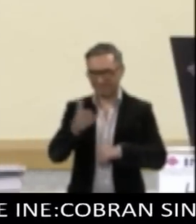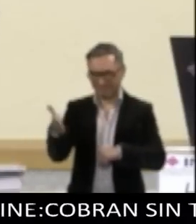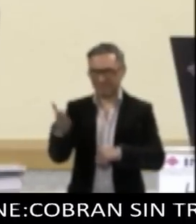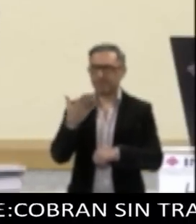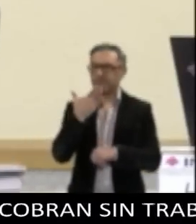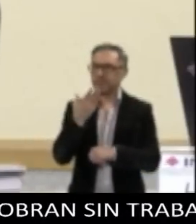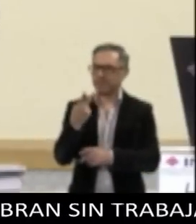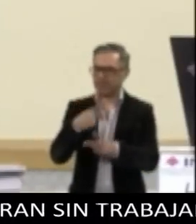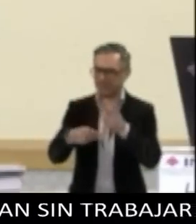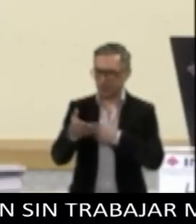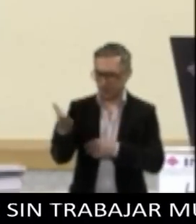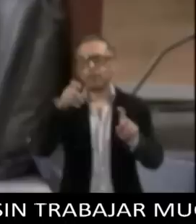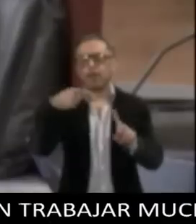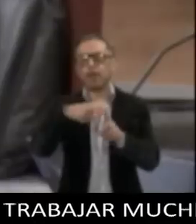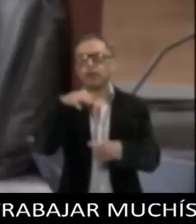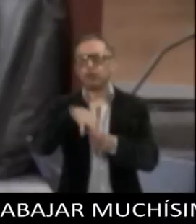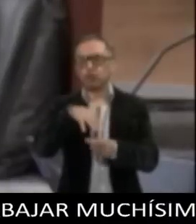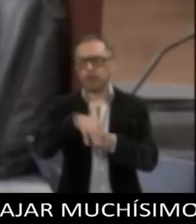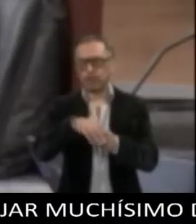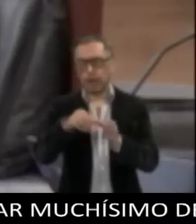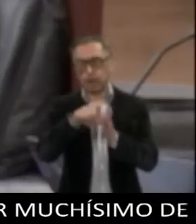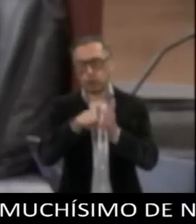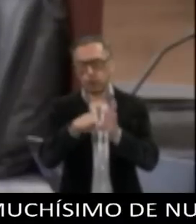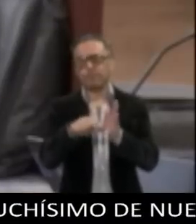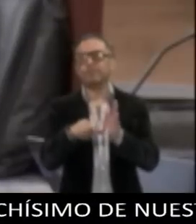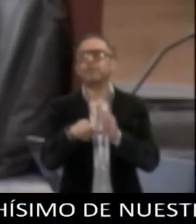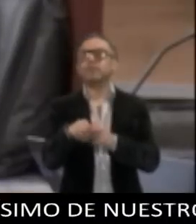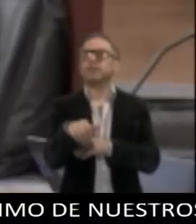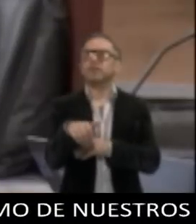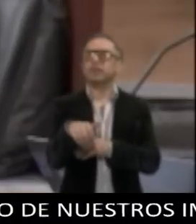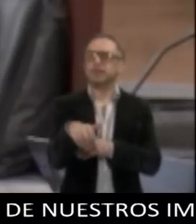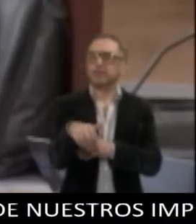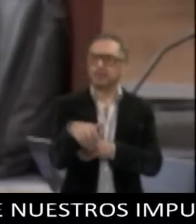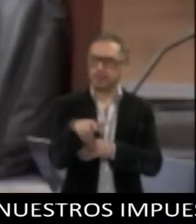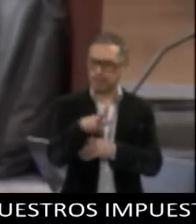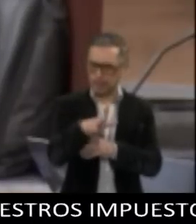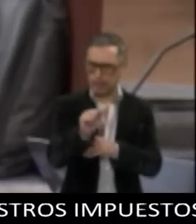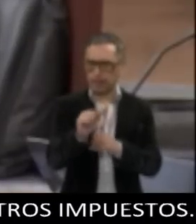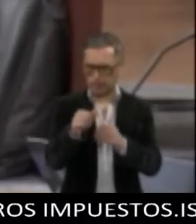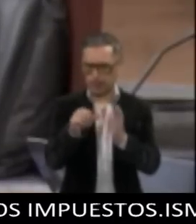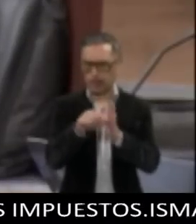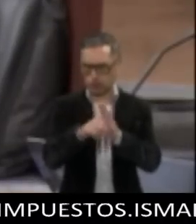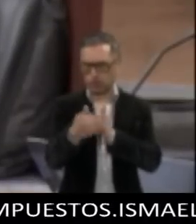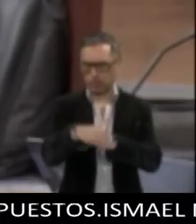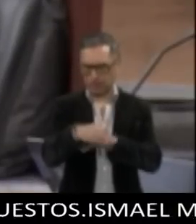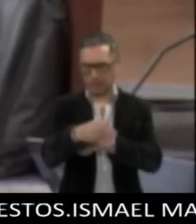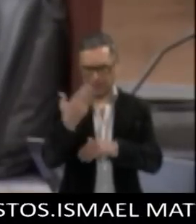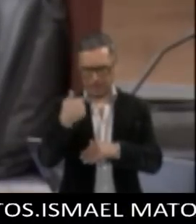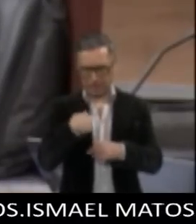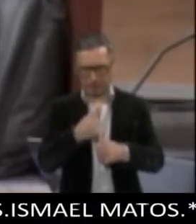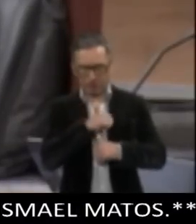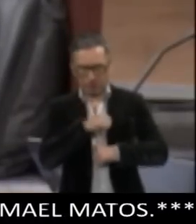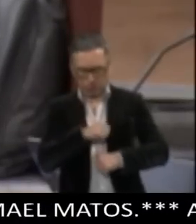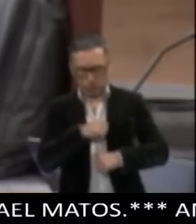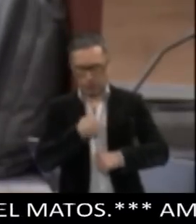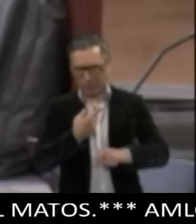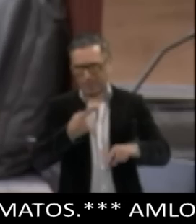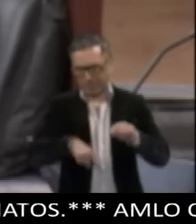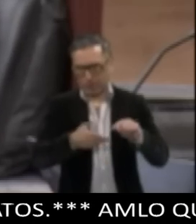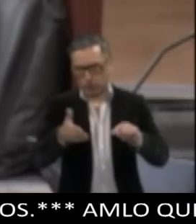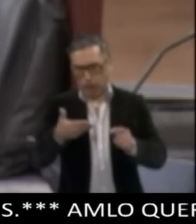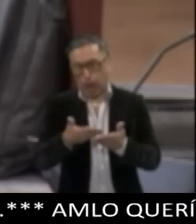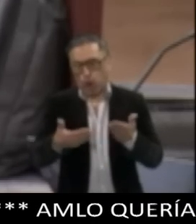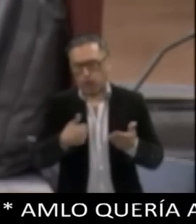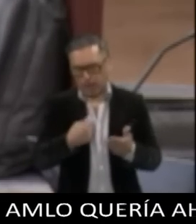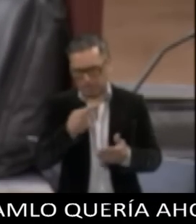voto particular no gustó aunque algunos apoyaron la el derecho que tenía el disenso entre ellos Sergio López Ayón y Ernesto y sunza dijeron